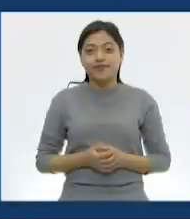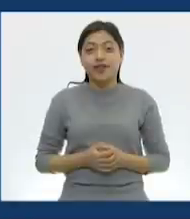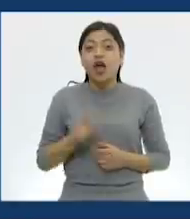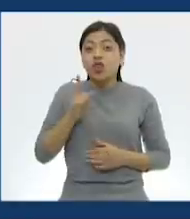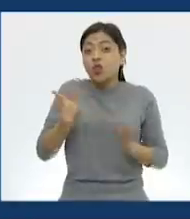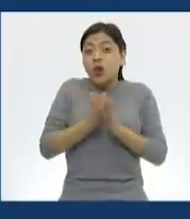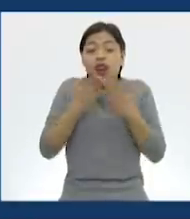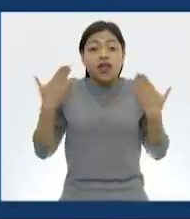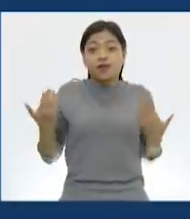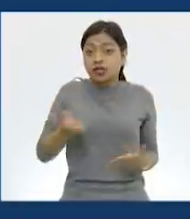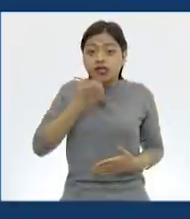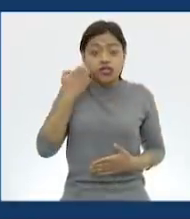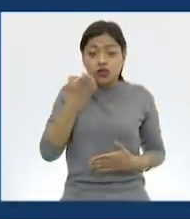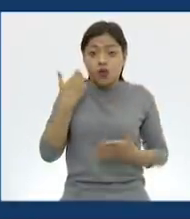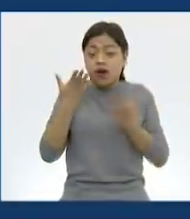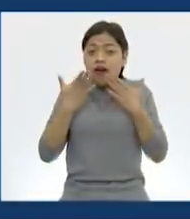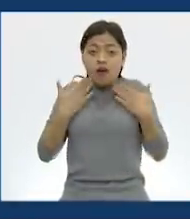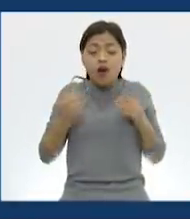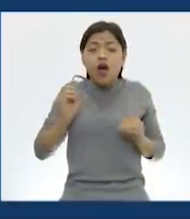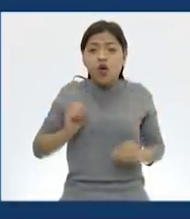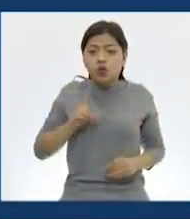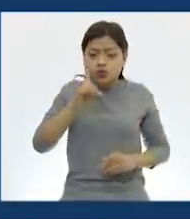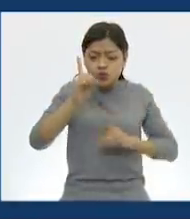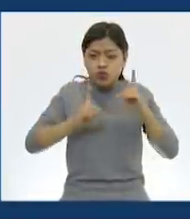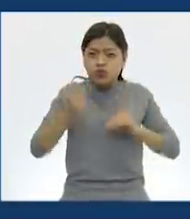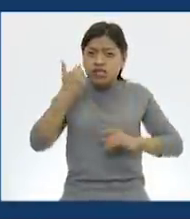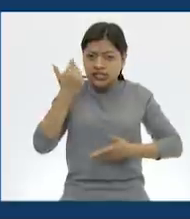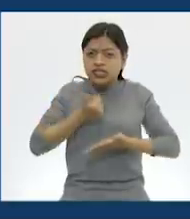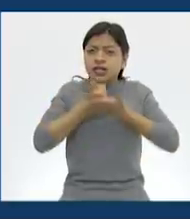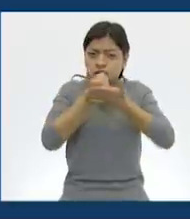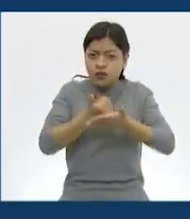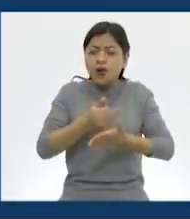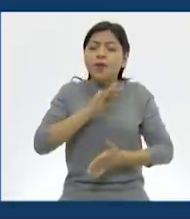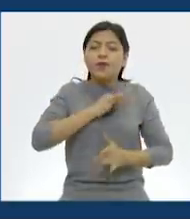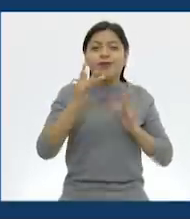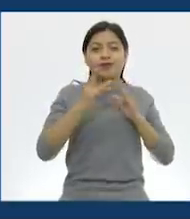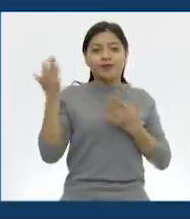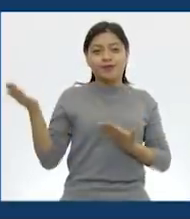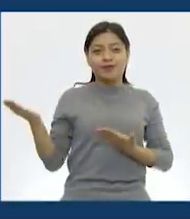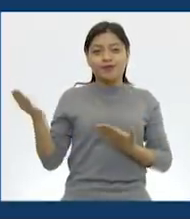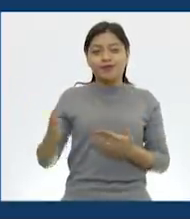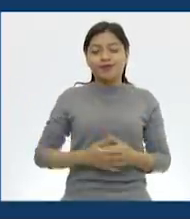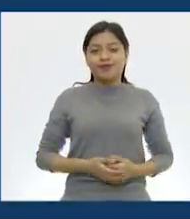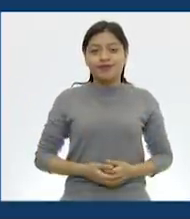Si no tienes el libro de texto o necesitas ayuda para responder las preguntas, contáctanos.